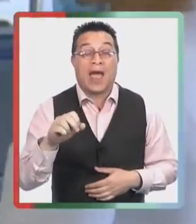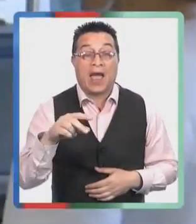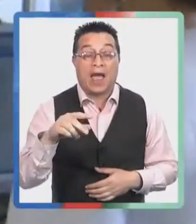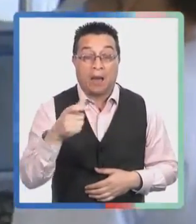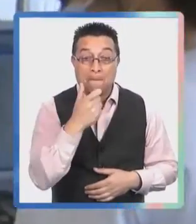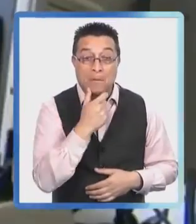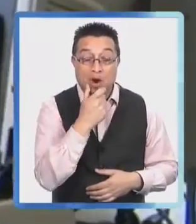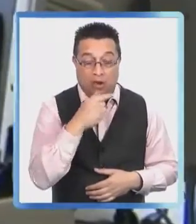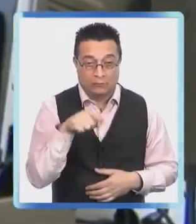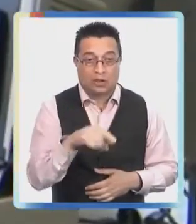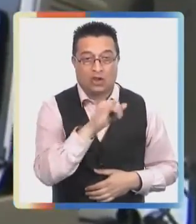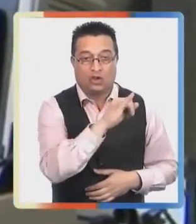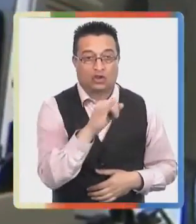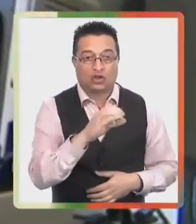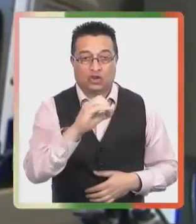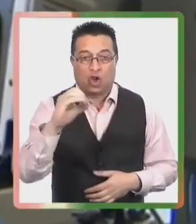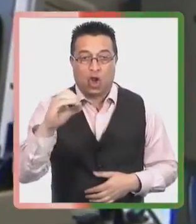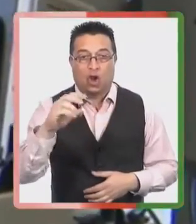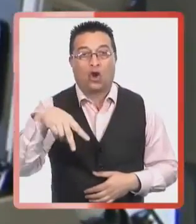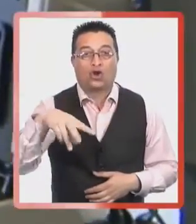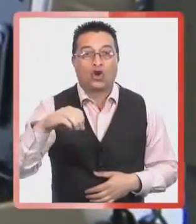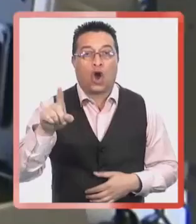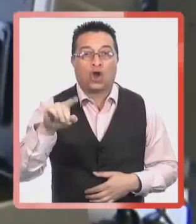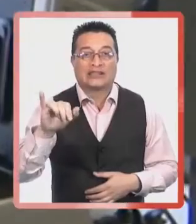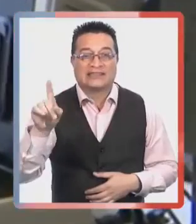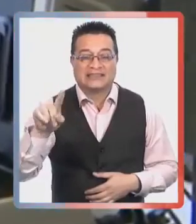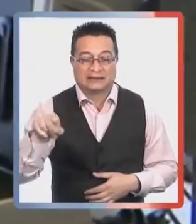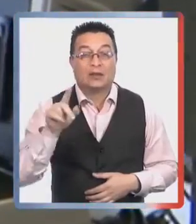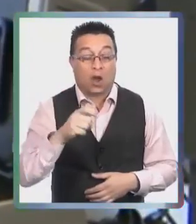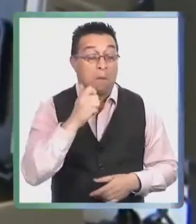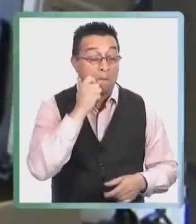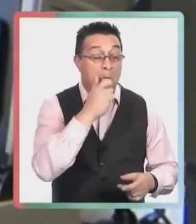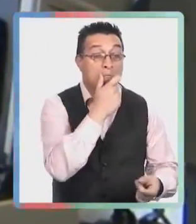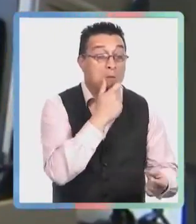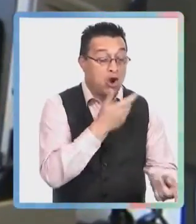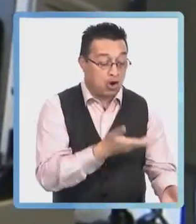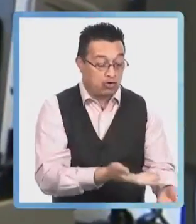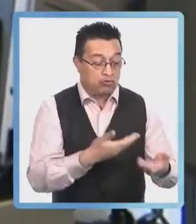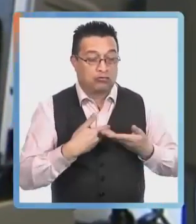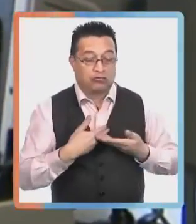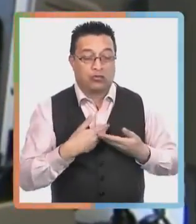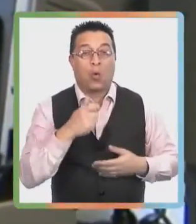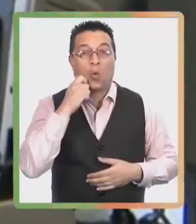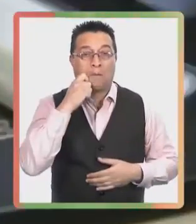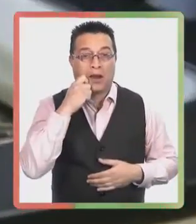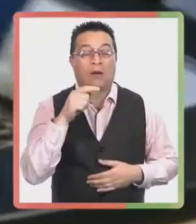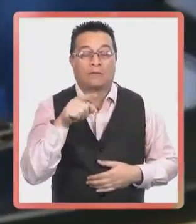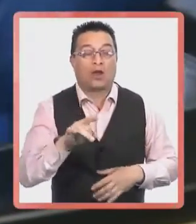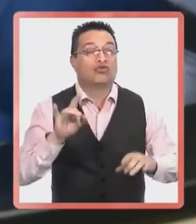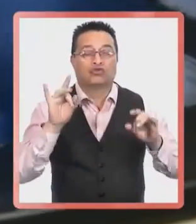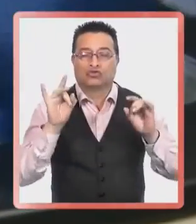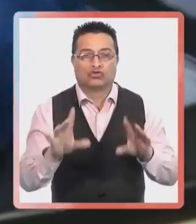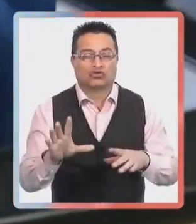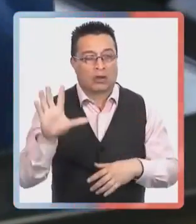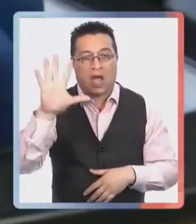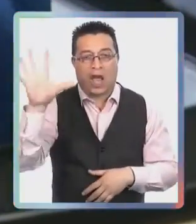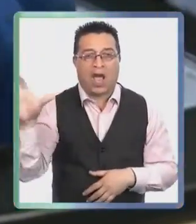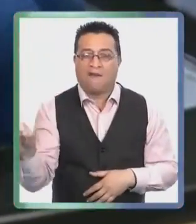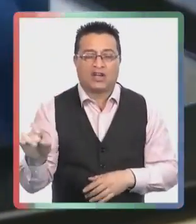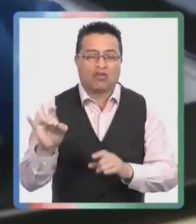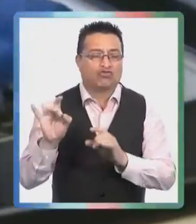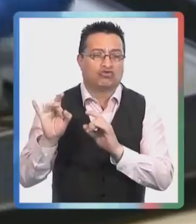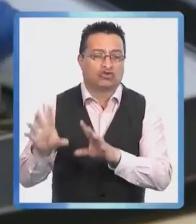es una zoonosis porque se transmitió desde el mono al ser humano. Es una enfermedad endémica